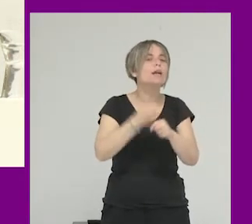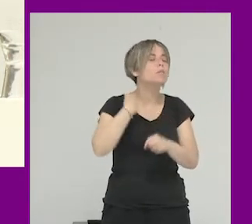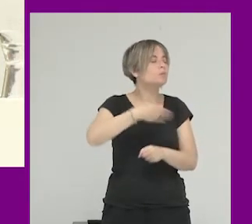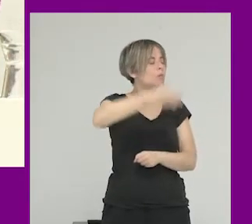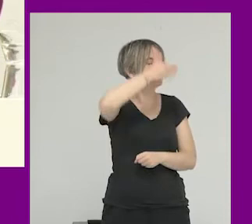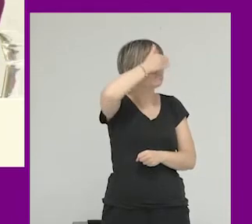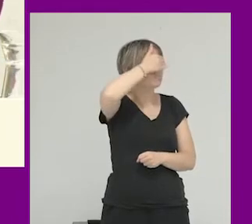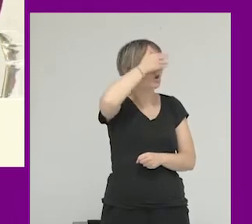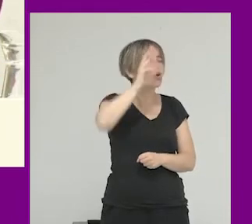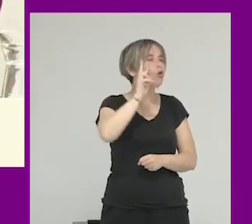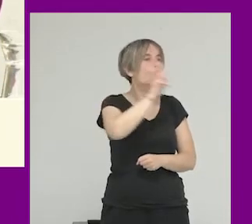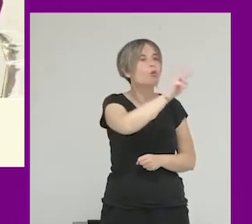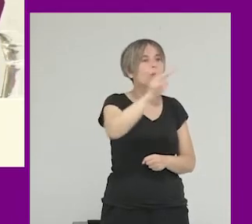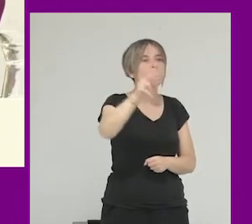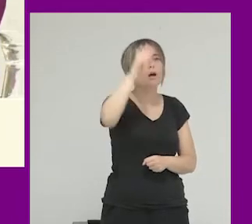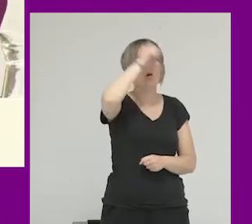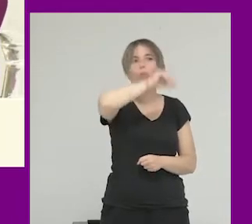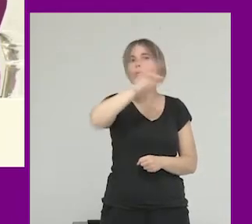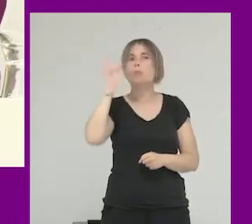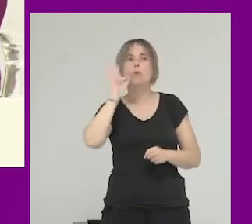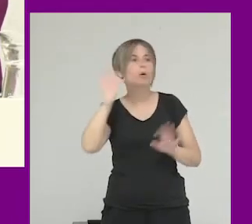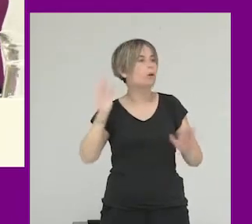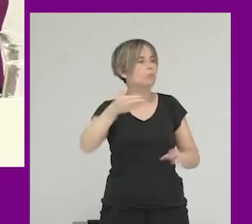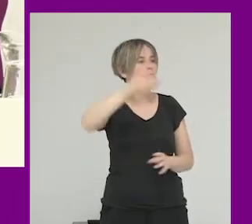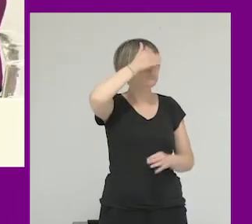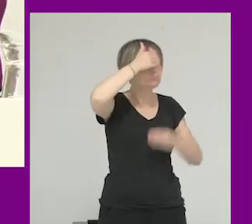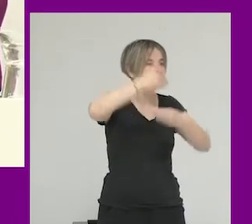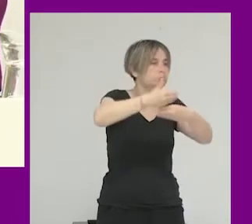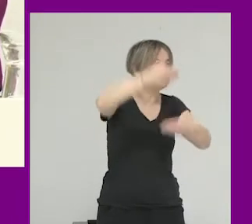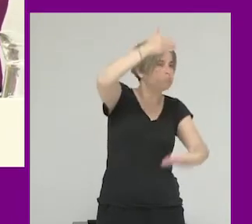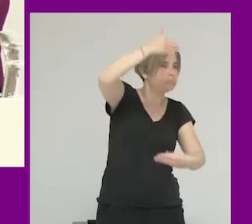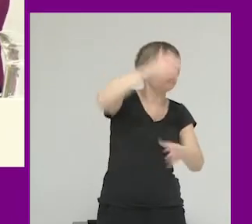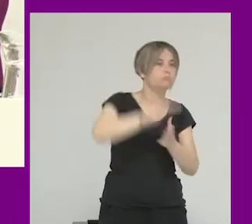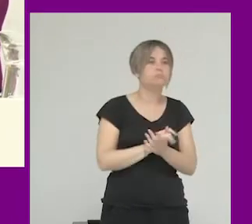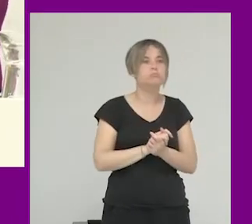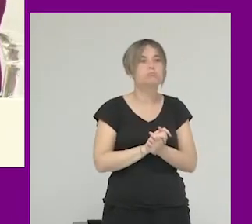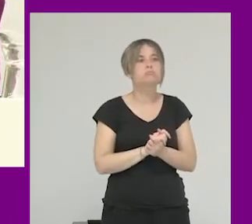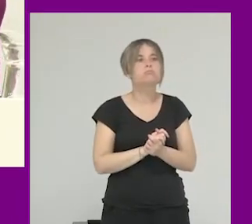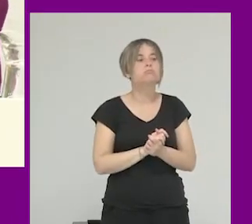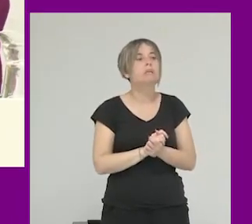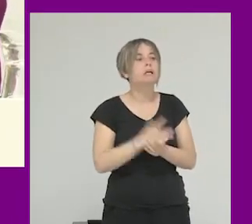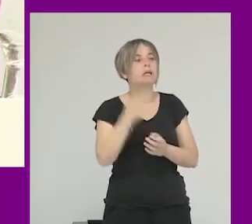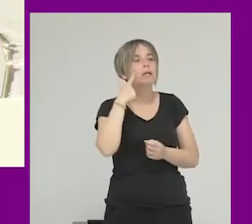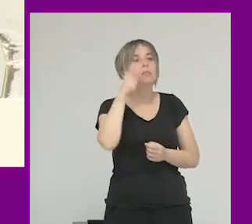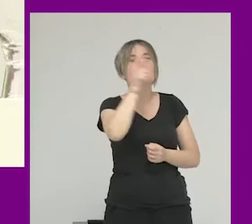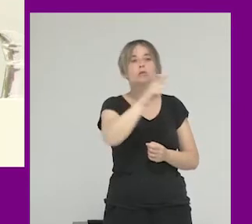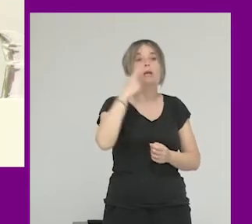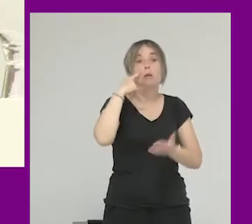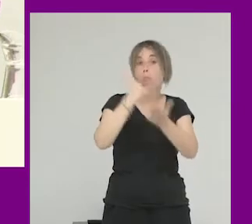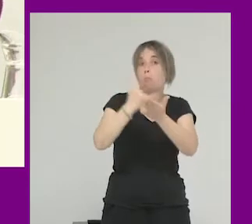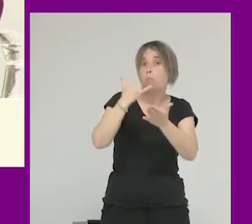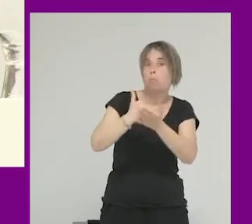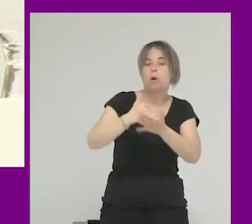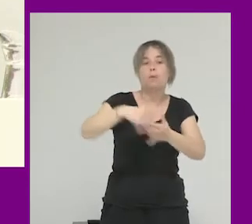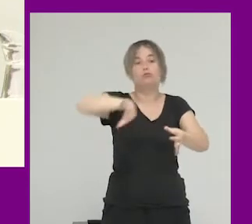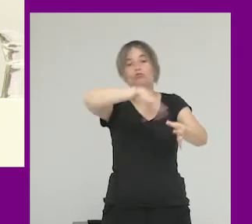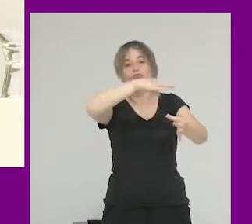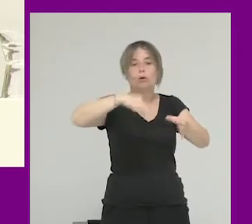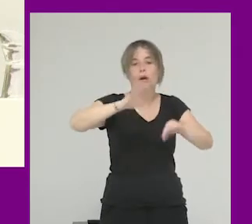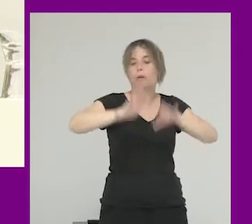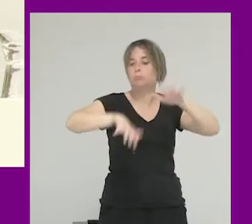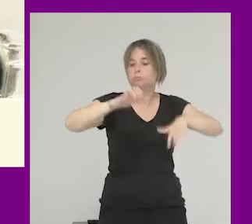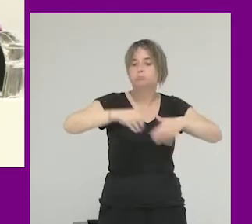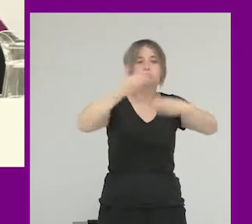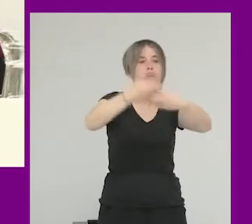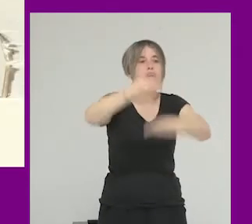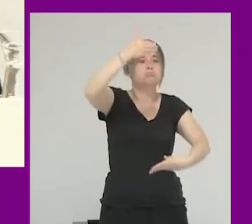tocando. Pusieron paraván y todos, haciendo las pruebas, tocaban detrás del